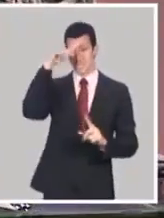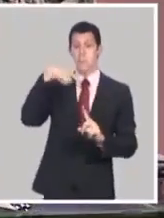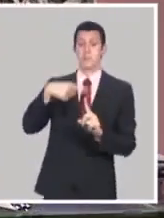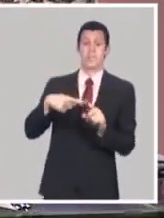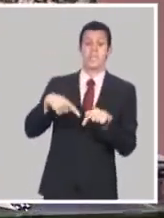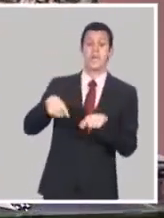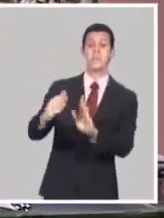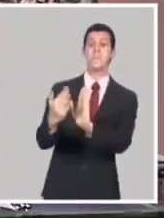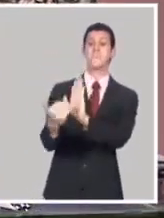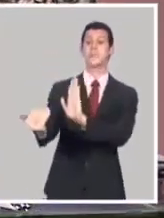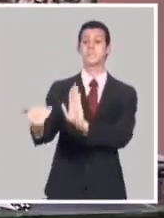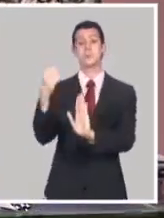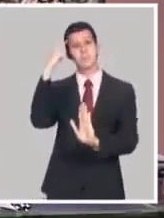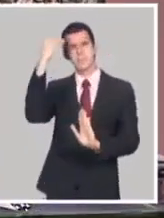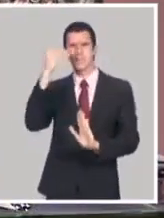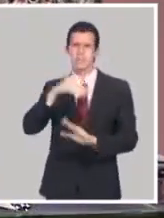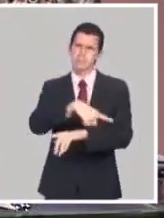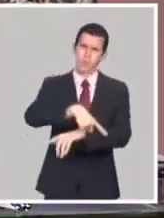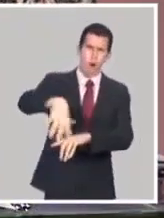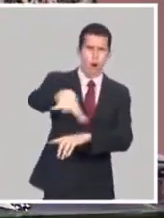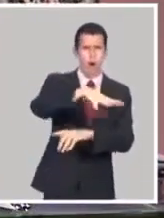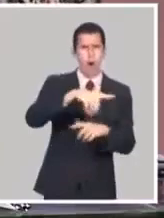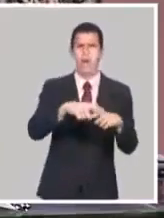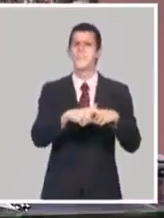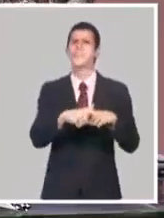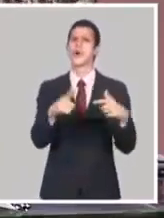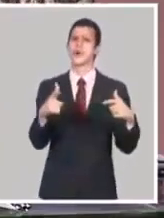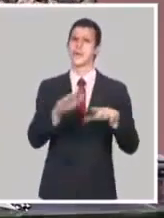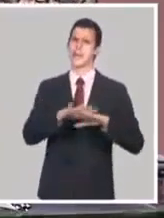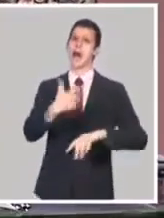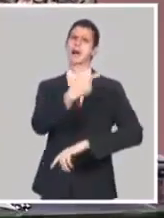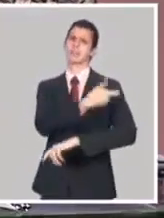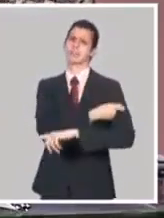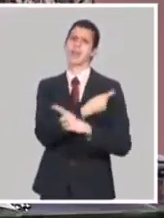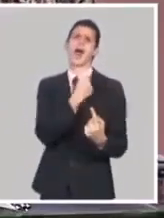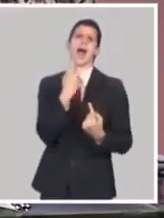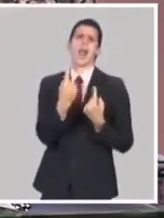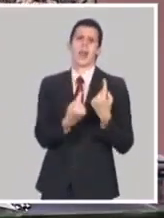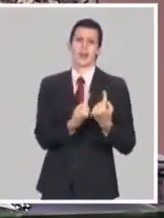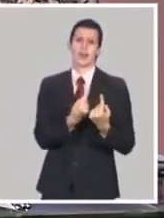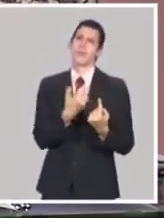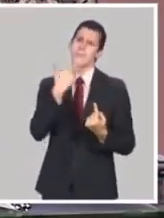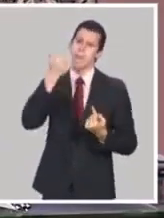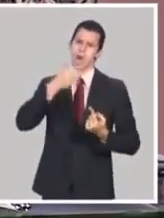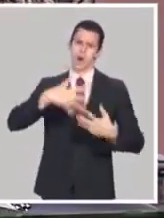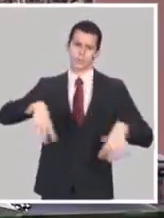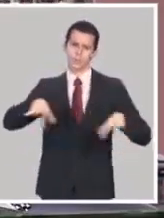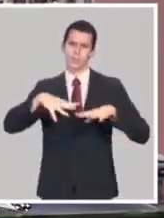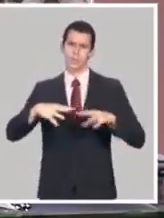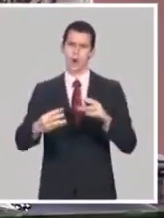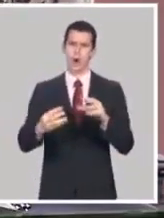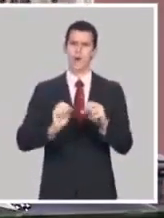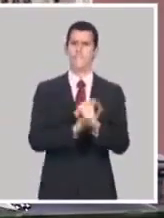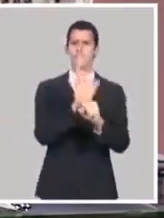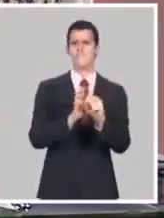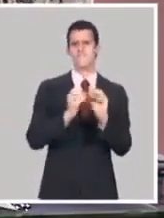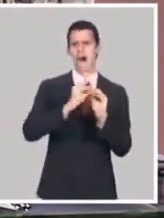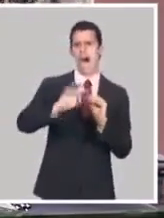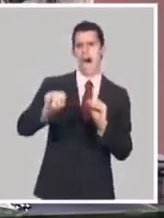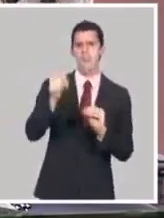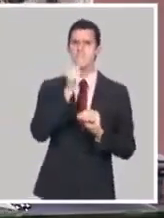nosotros queremos ilustrar a través de un esquema esto que yo he explicado y por ejemplo el curso